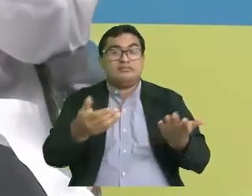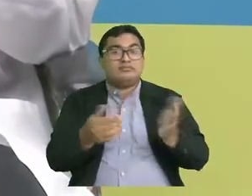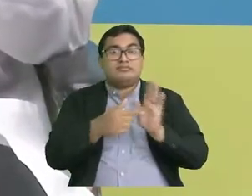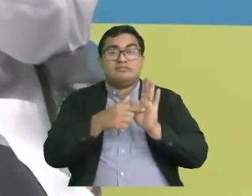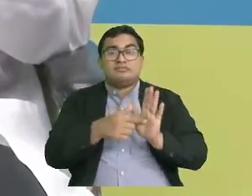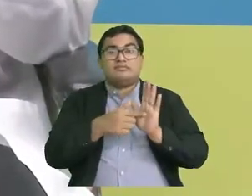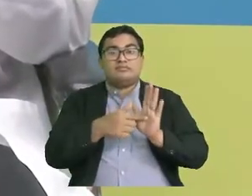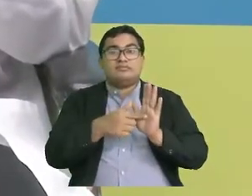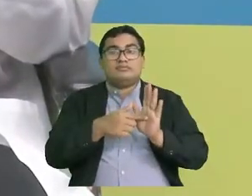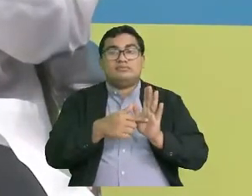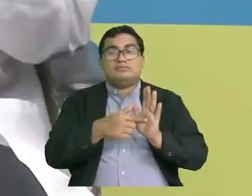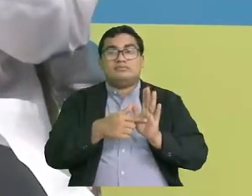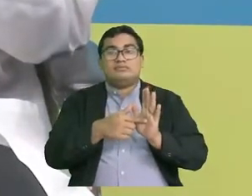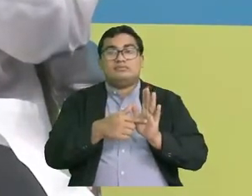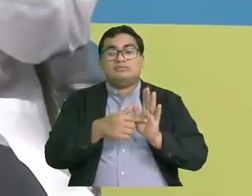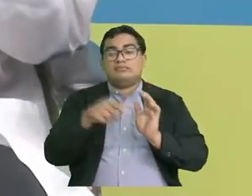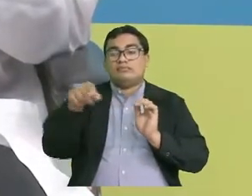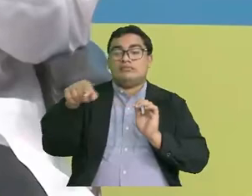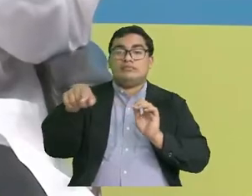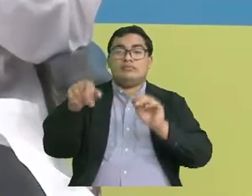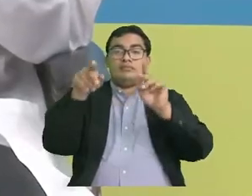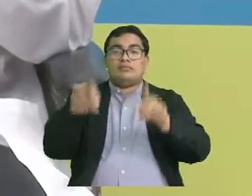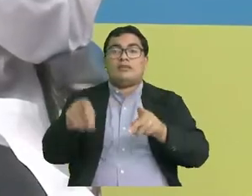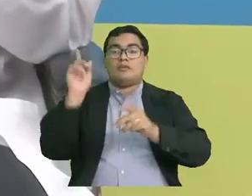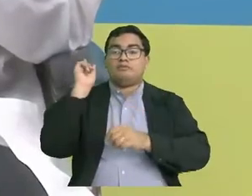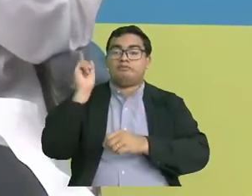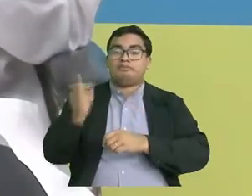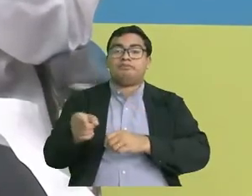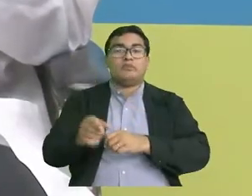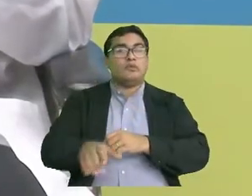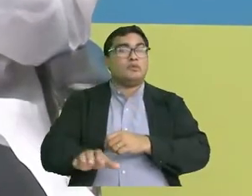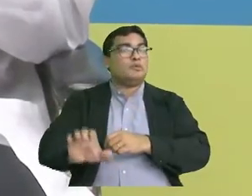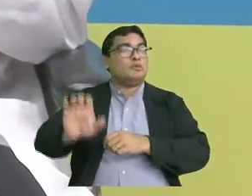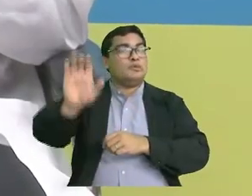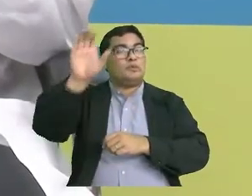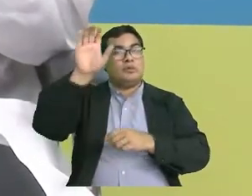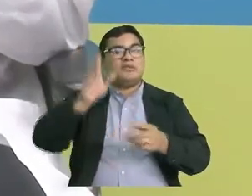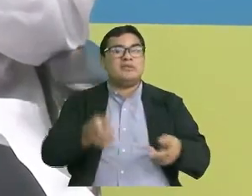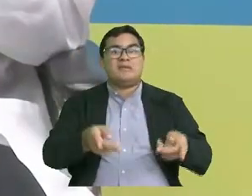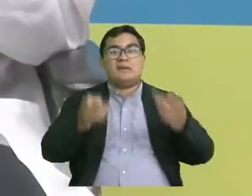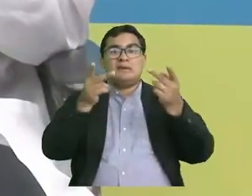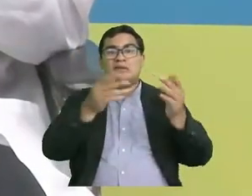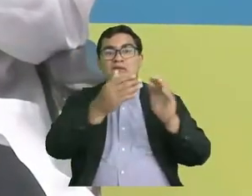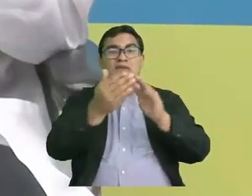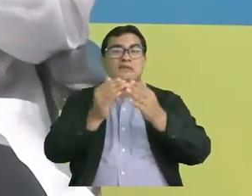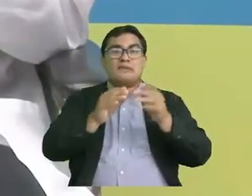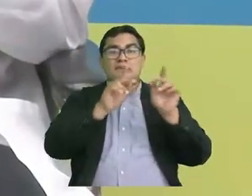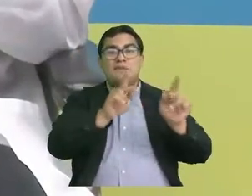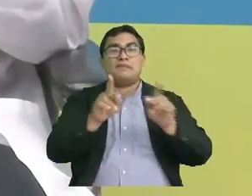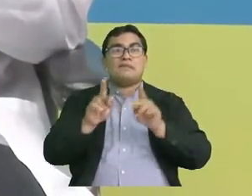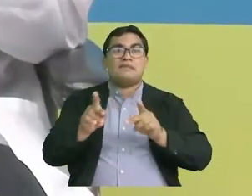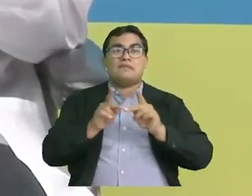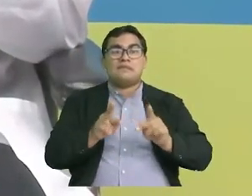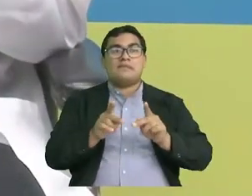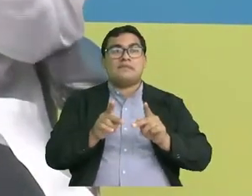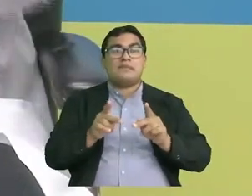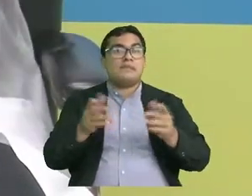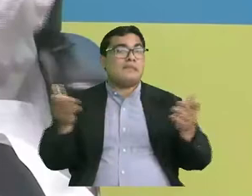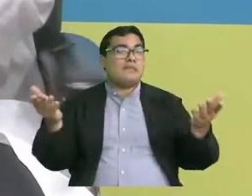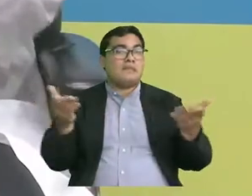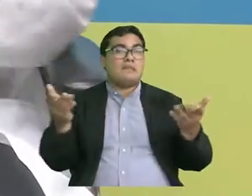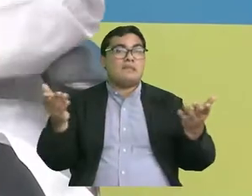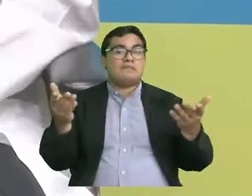sería agarrar a esa persona y condenarla para toda la vida, porque ahí en el barrio todo el mundo se va a dar cuenta por todas las